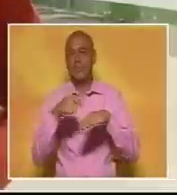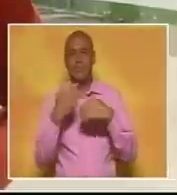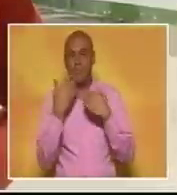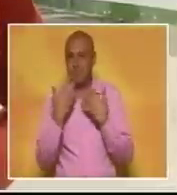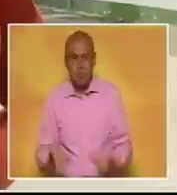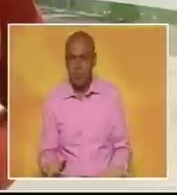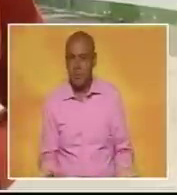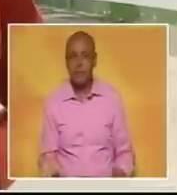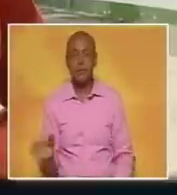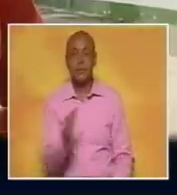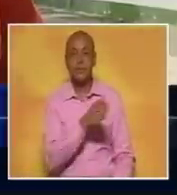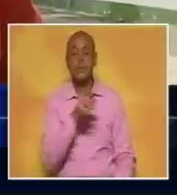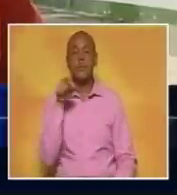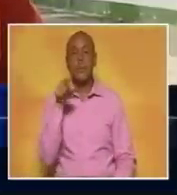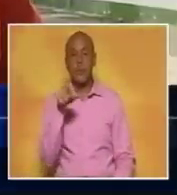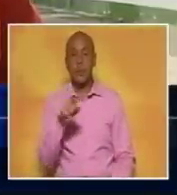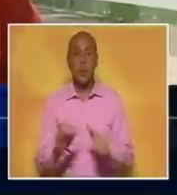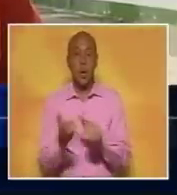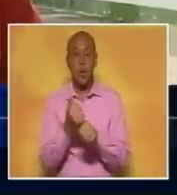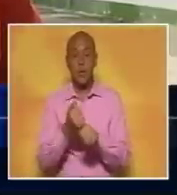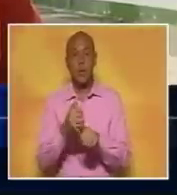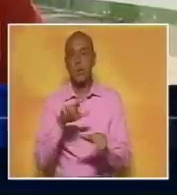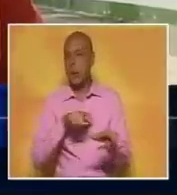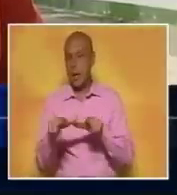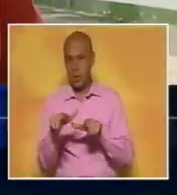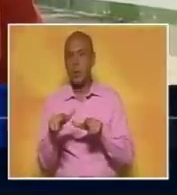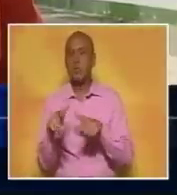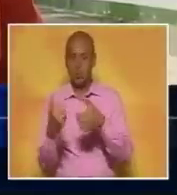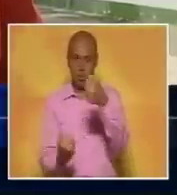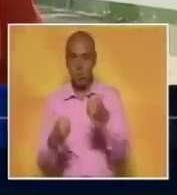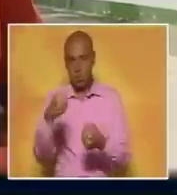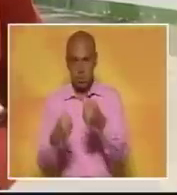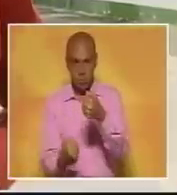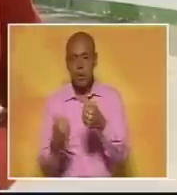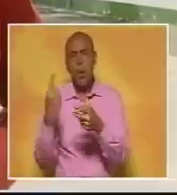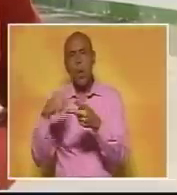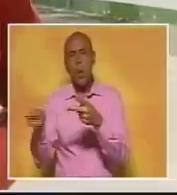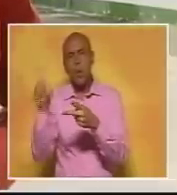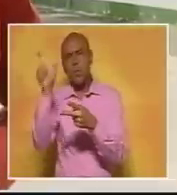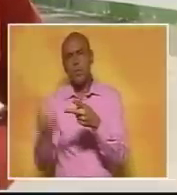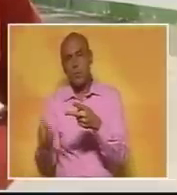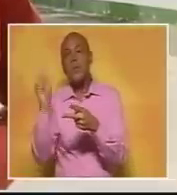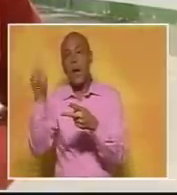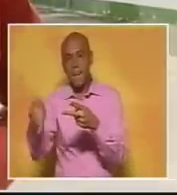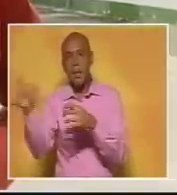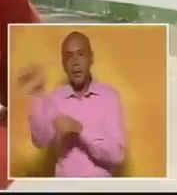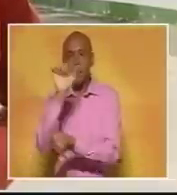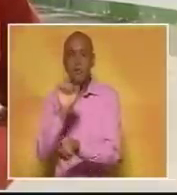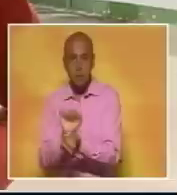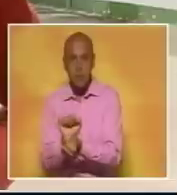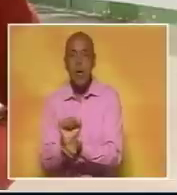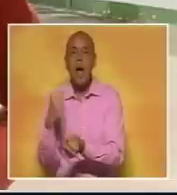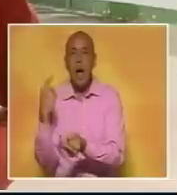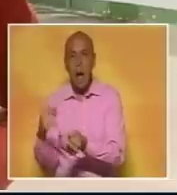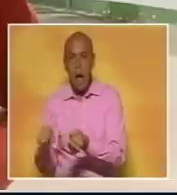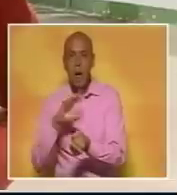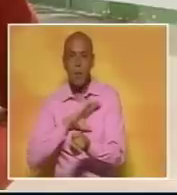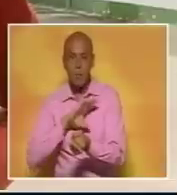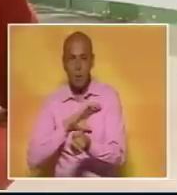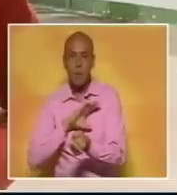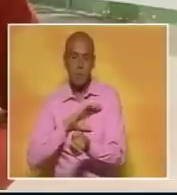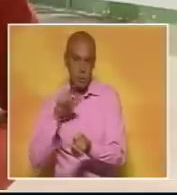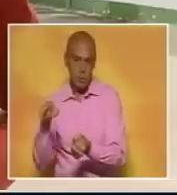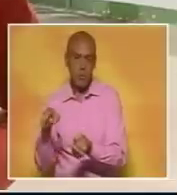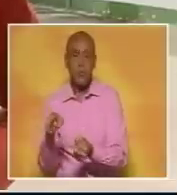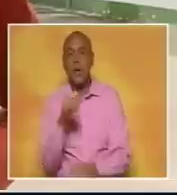Tangir señaló que fue encontrado el vehículo desvalijado y que otra persona fue detenida debido a que tenía en su poder partes de este transporte.